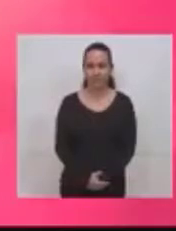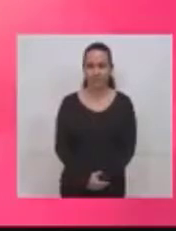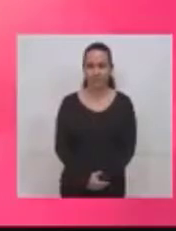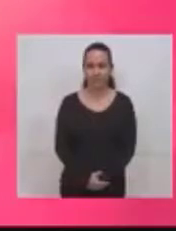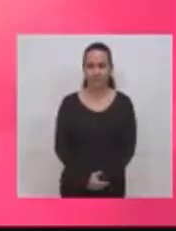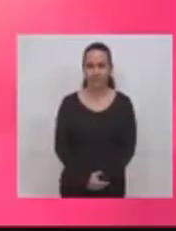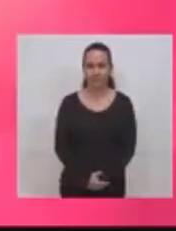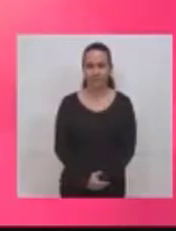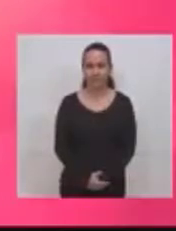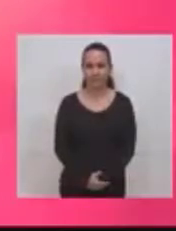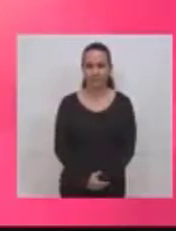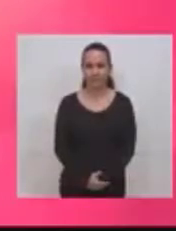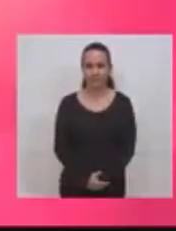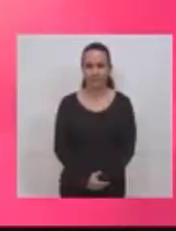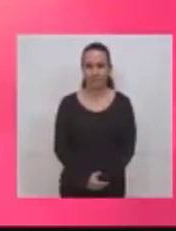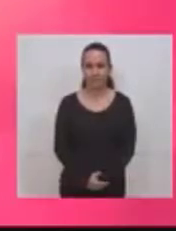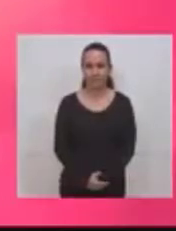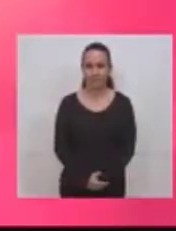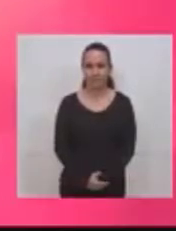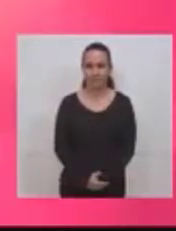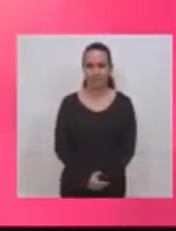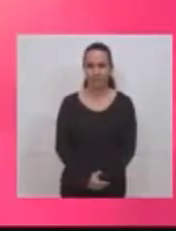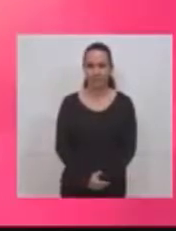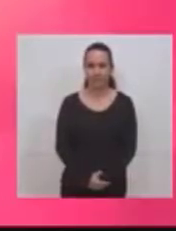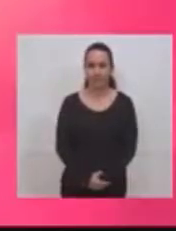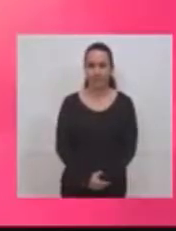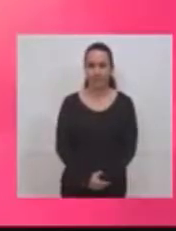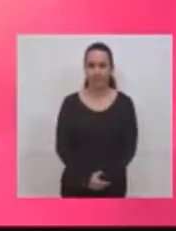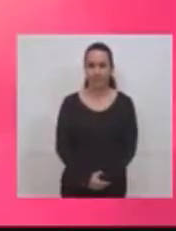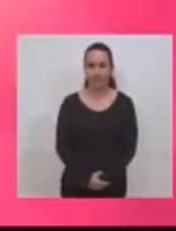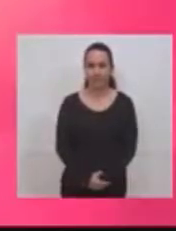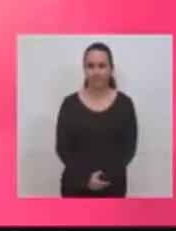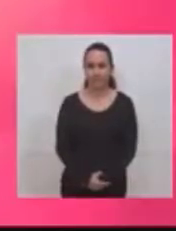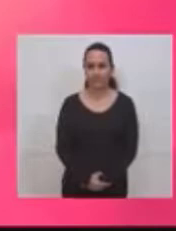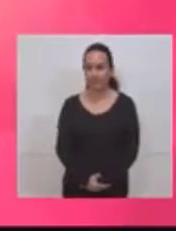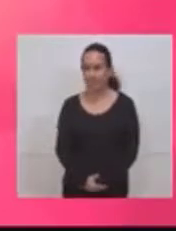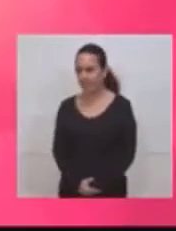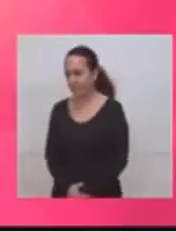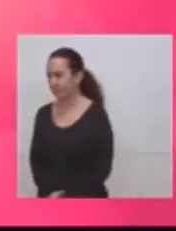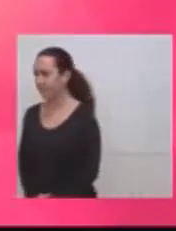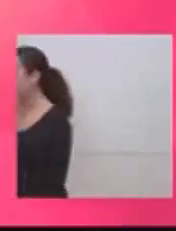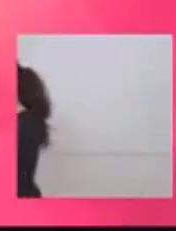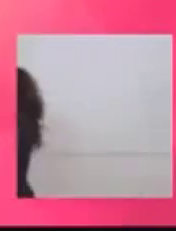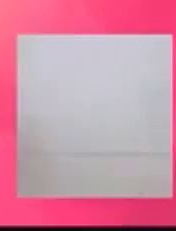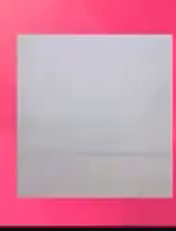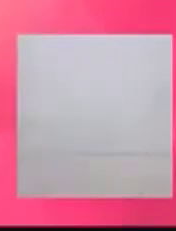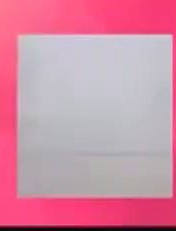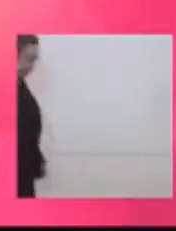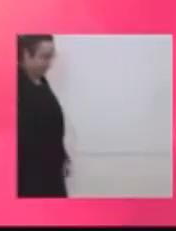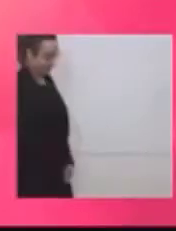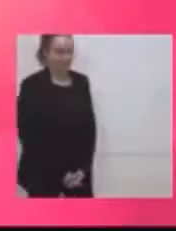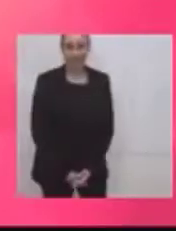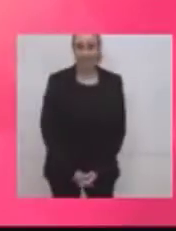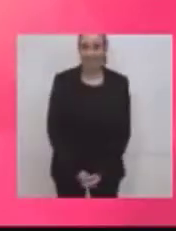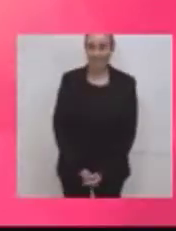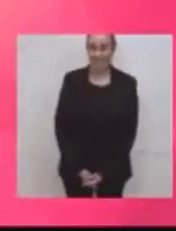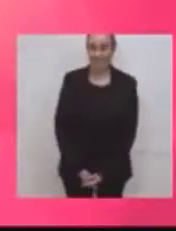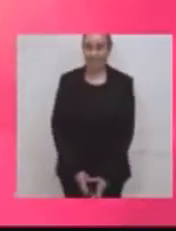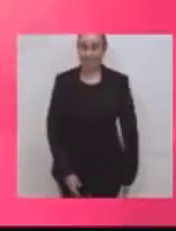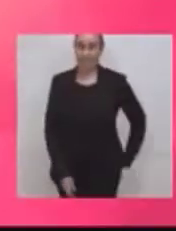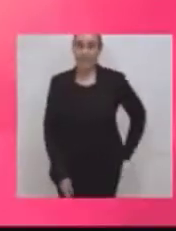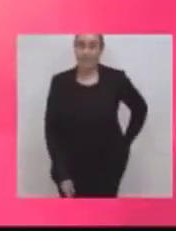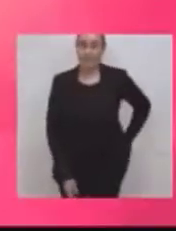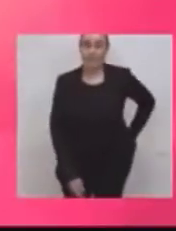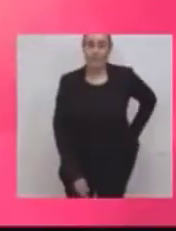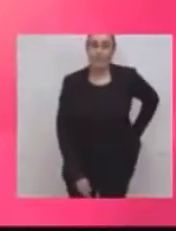Ahí está justo, ¿eh? Estaba, estaba justo. Han subido los que de verdad los conocen. A ver, Laura. Alicia Fernández. ¡Ah,